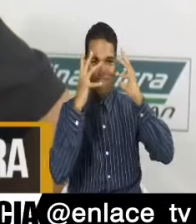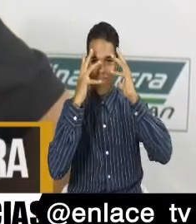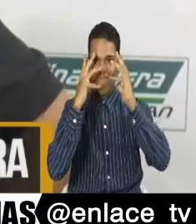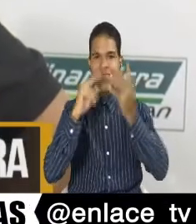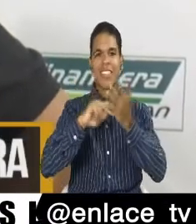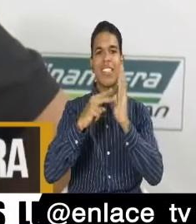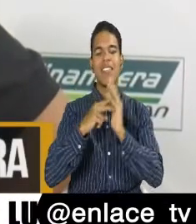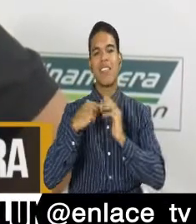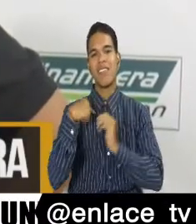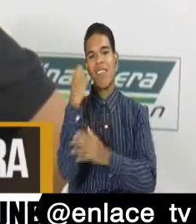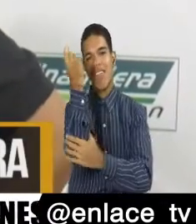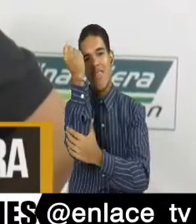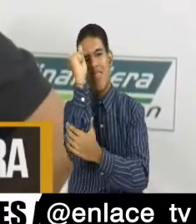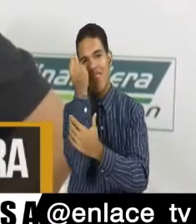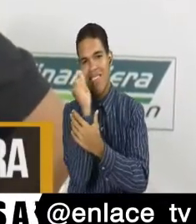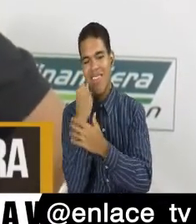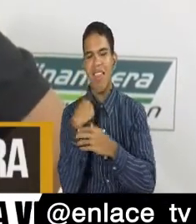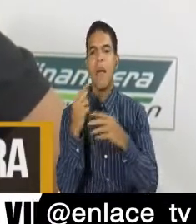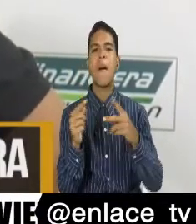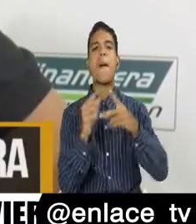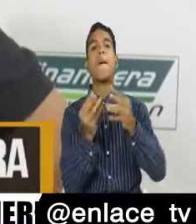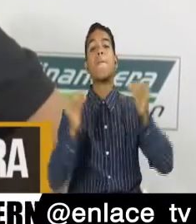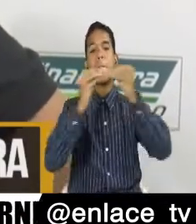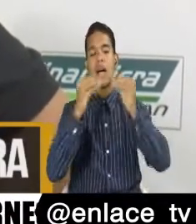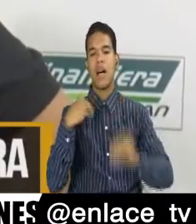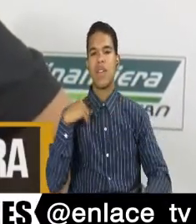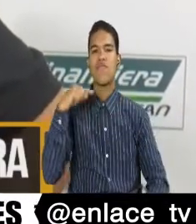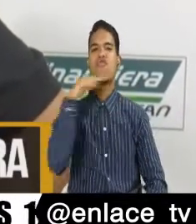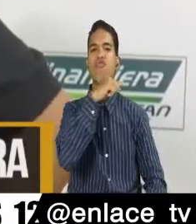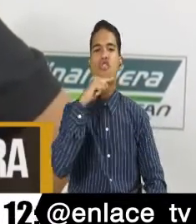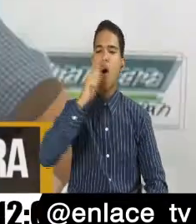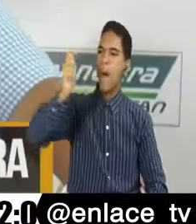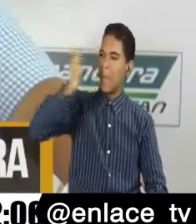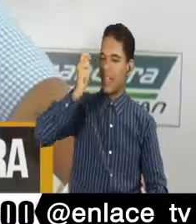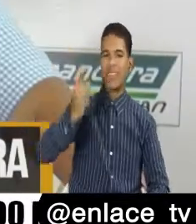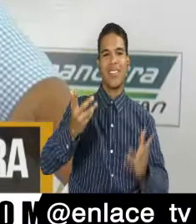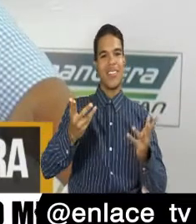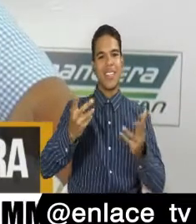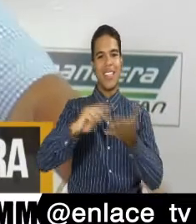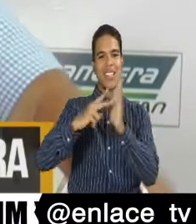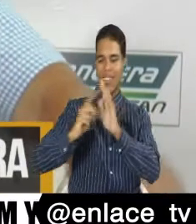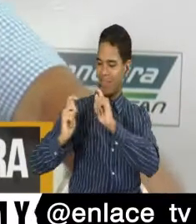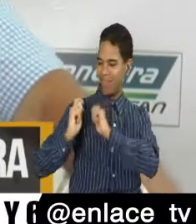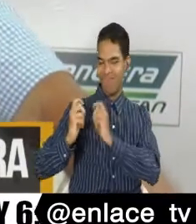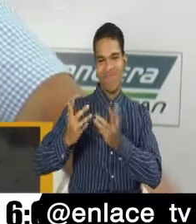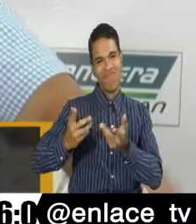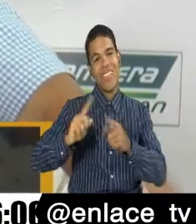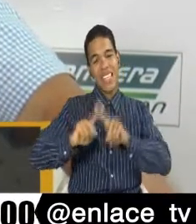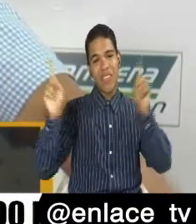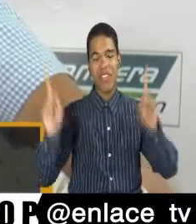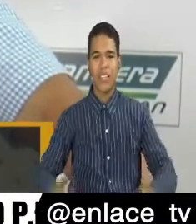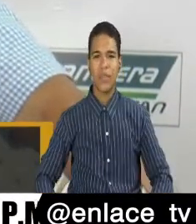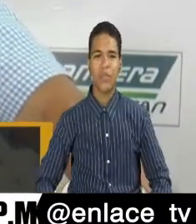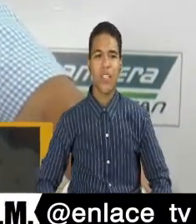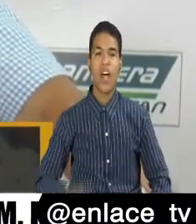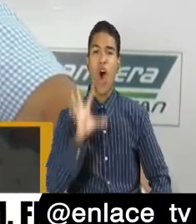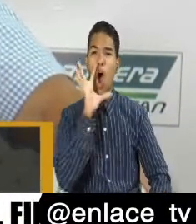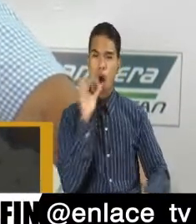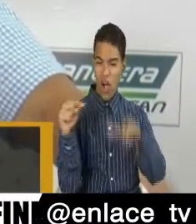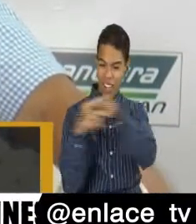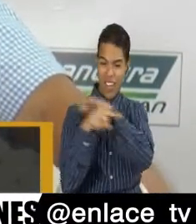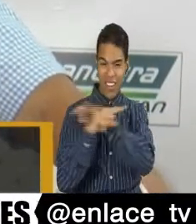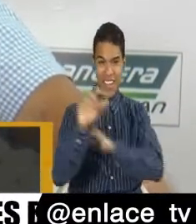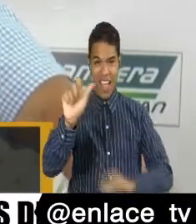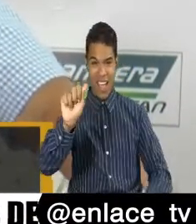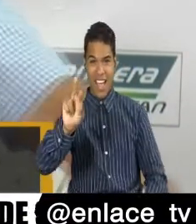de eso se nos suma la expulsión de Hanger y ya ahí las obligaciones son diferentes. Sobre lo de Arias,